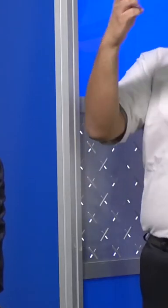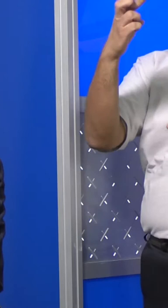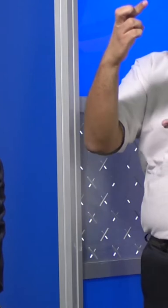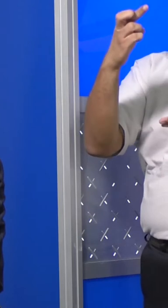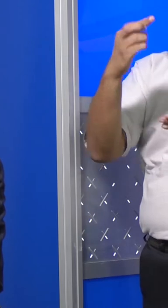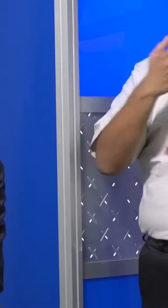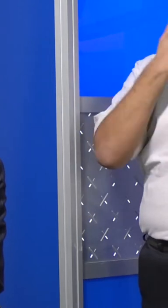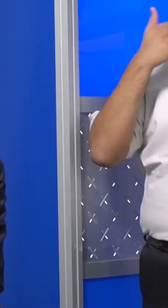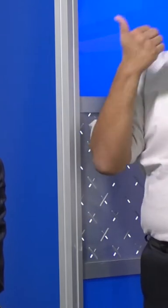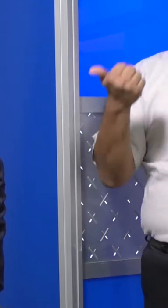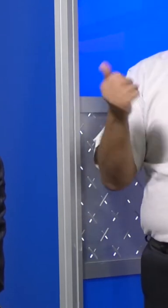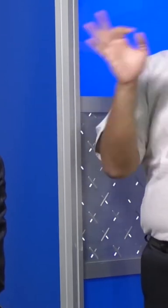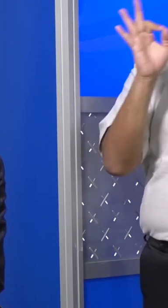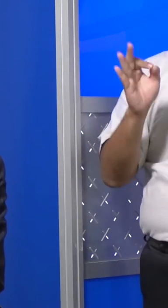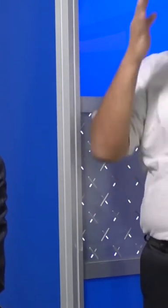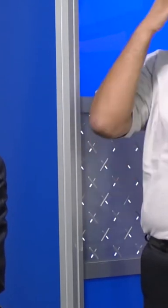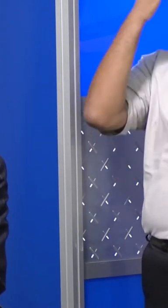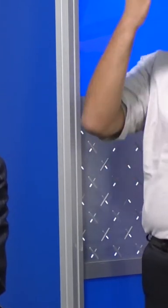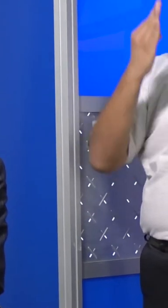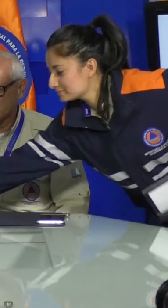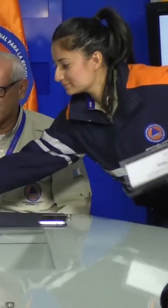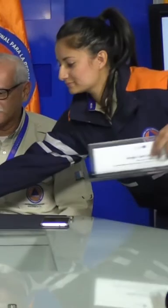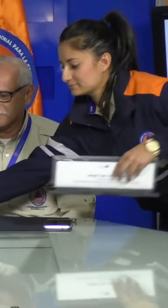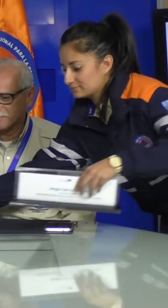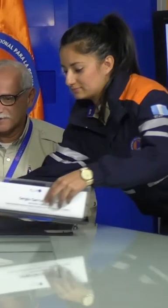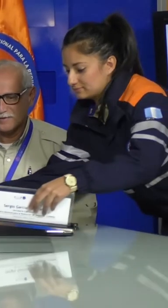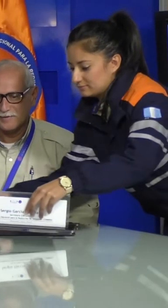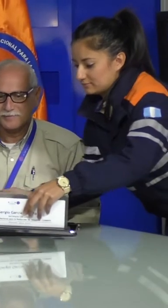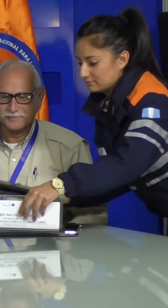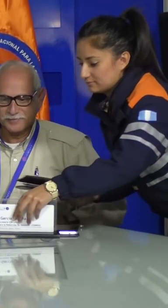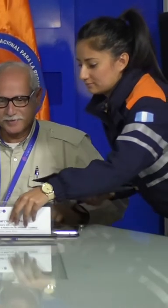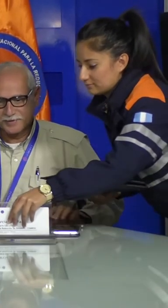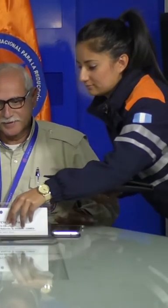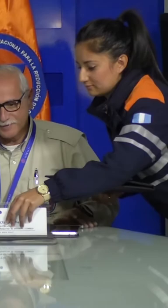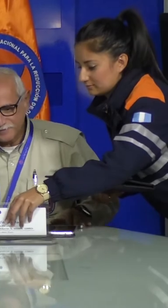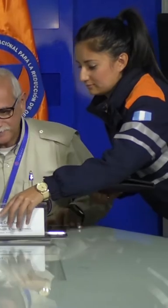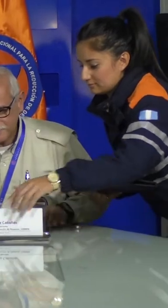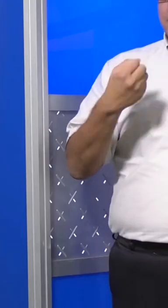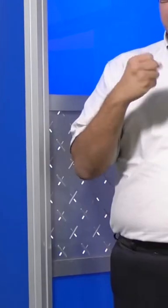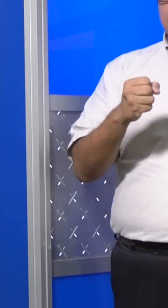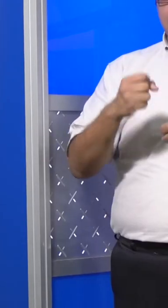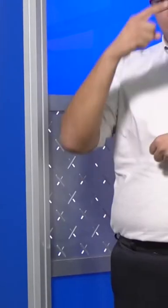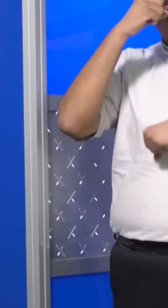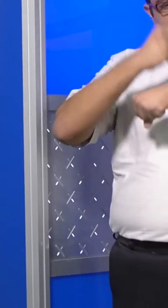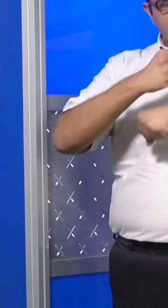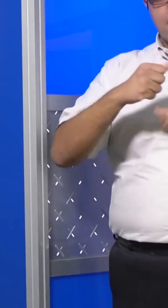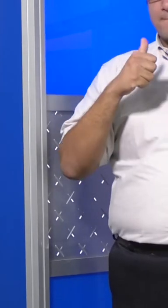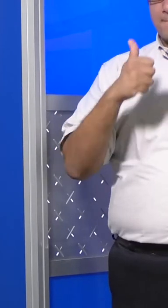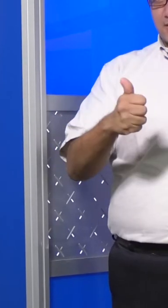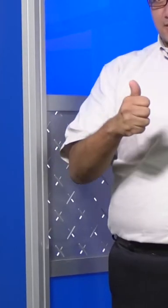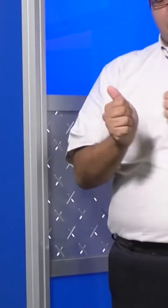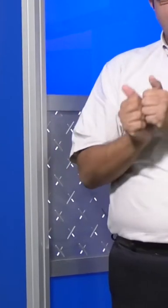esfuerzos para enfrentar de mejor manera los desastres naturales especialmente por medio de la construcción segura con el respaldo de